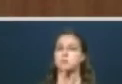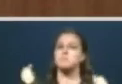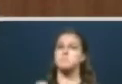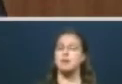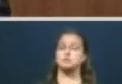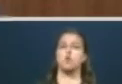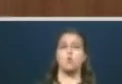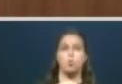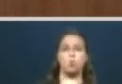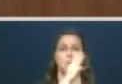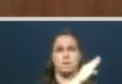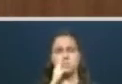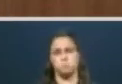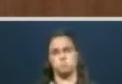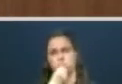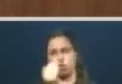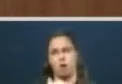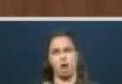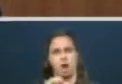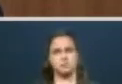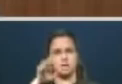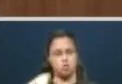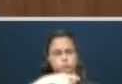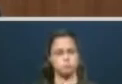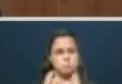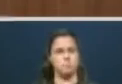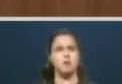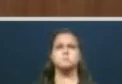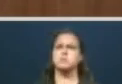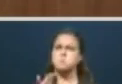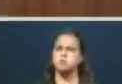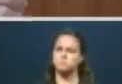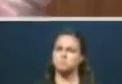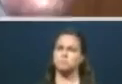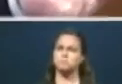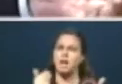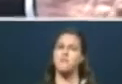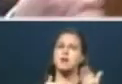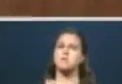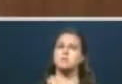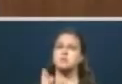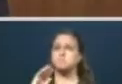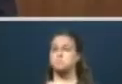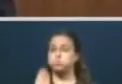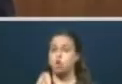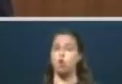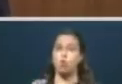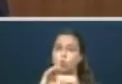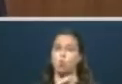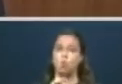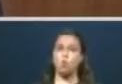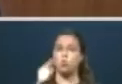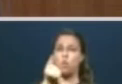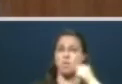la junta al partido popular y el partido socialista de castilla y león' tuvo también un importante impulso a través de la resolución conjunta que aprobamos en el debate de política